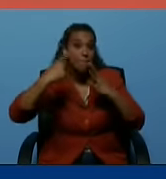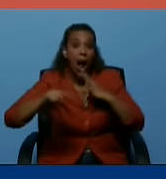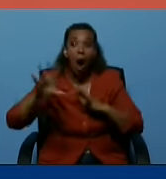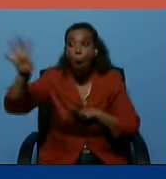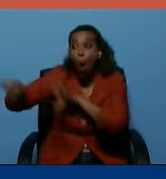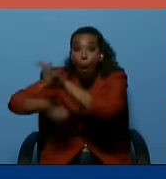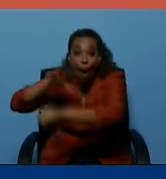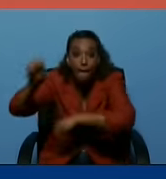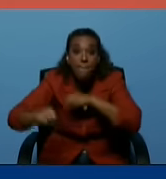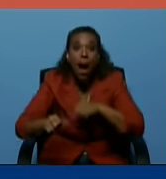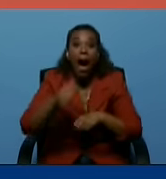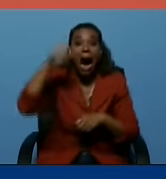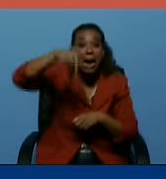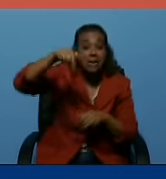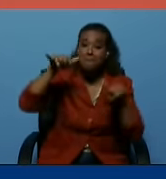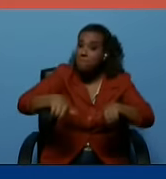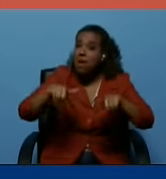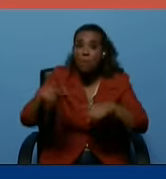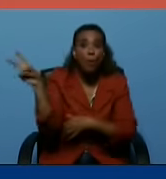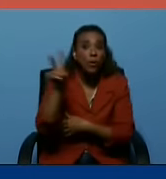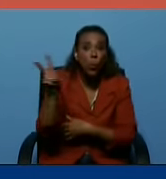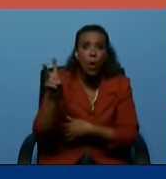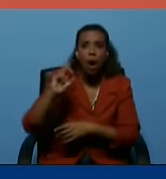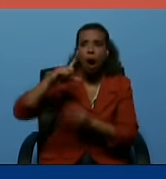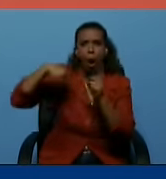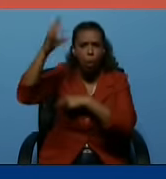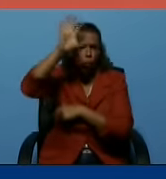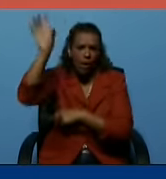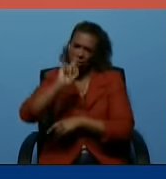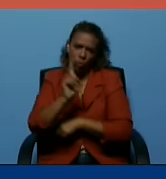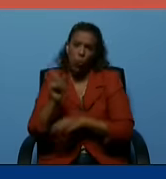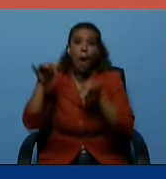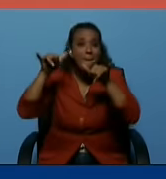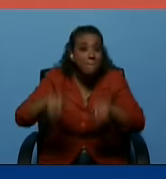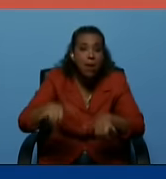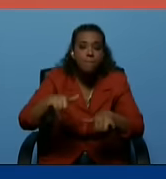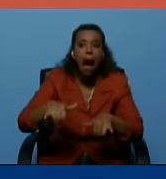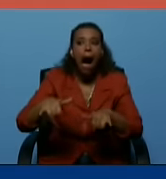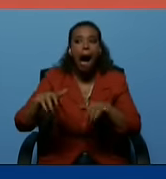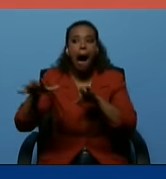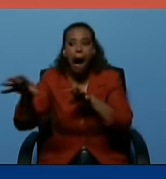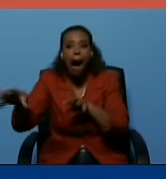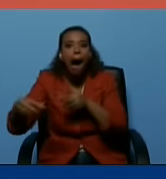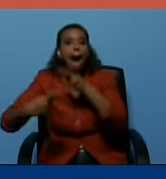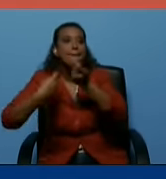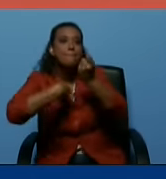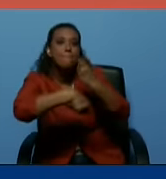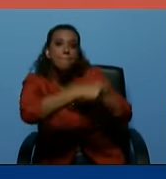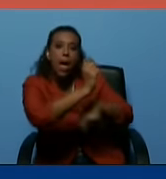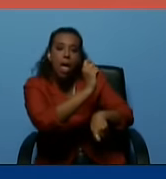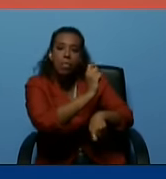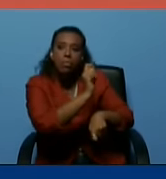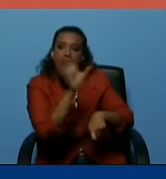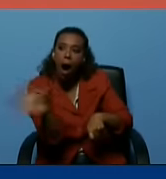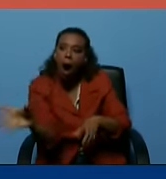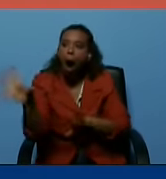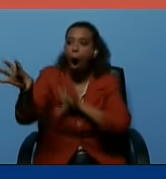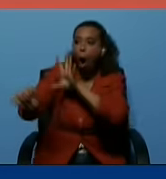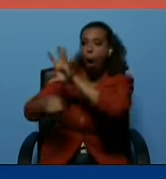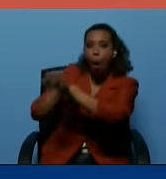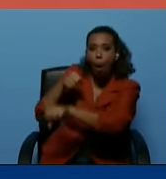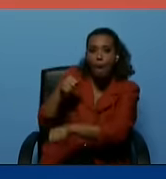tienen que buscar aquí en el país. Y entonces la industria, el sector agrícola